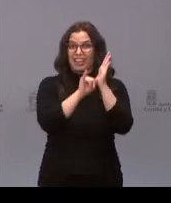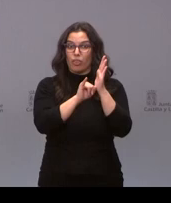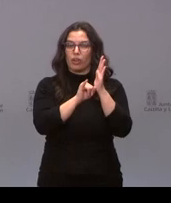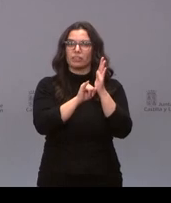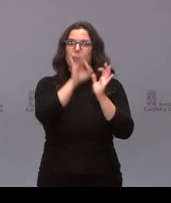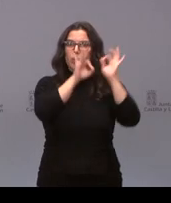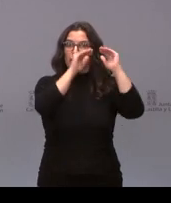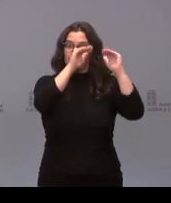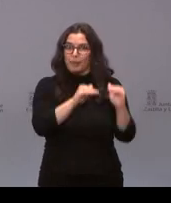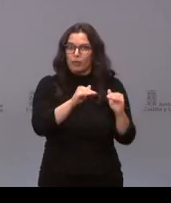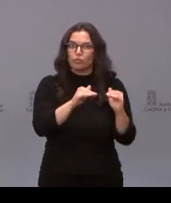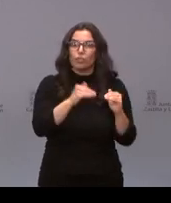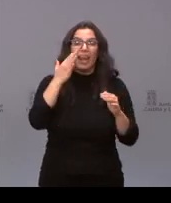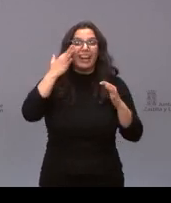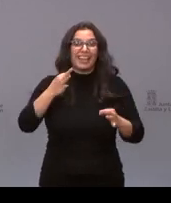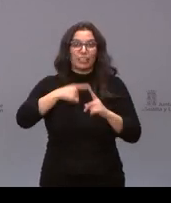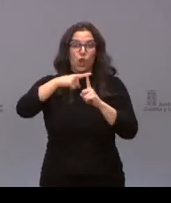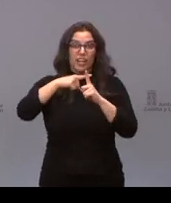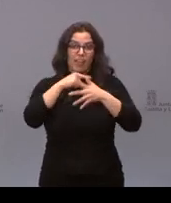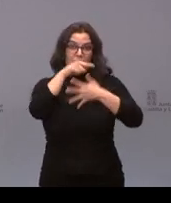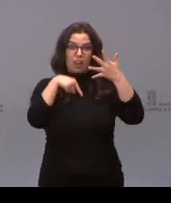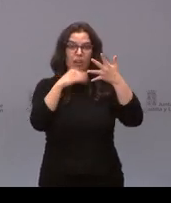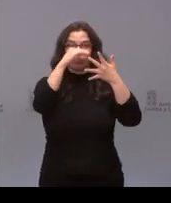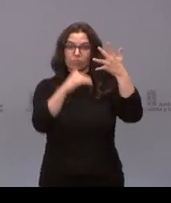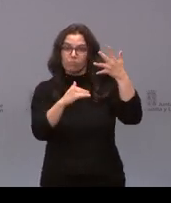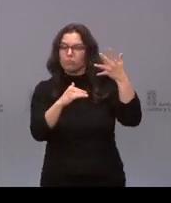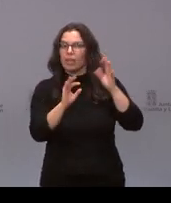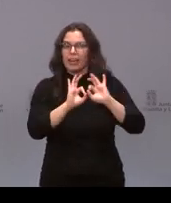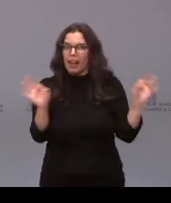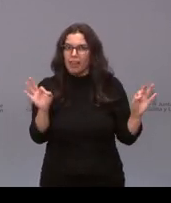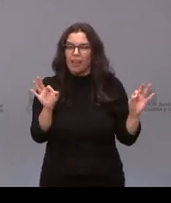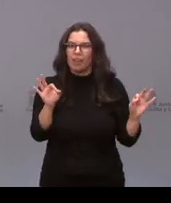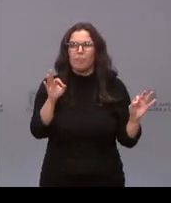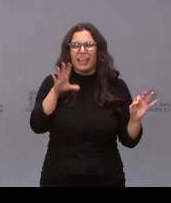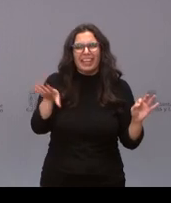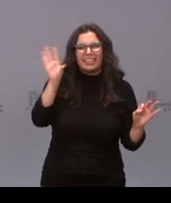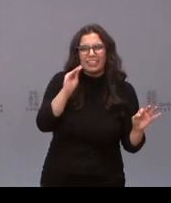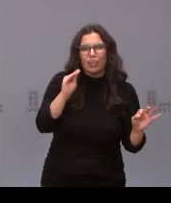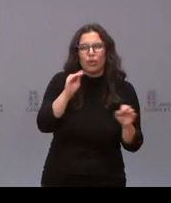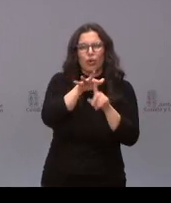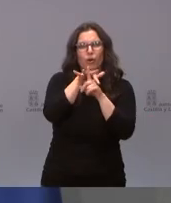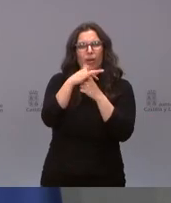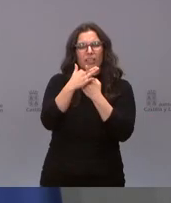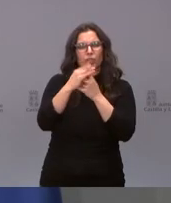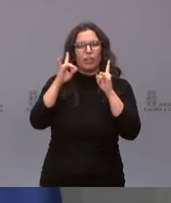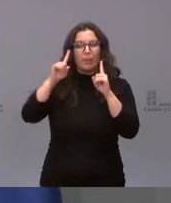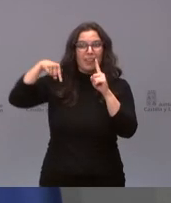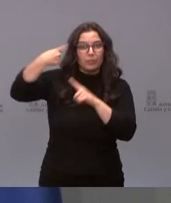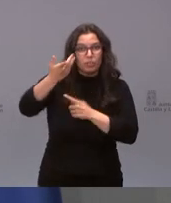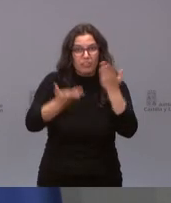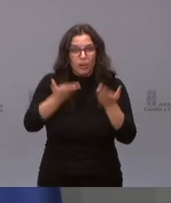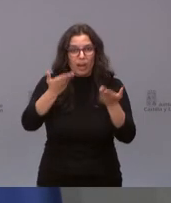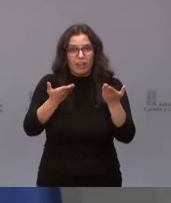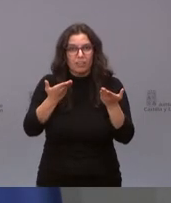entender que no se va a mirar hasta después del estado de alarma con independencia de la evolución no sé si esto no es así a nivel global